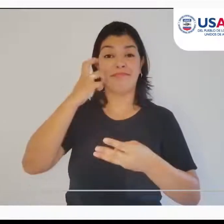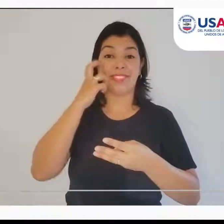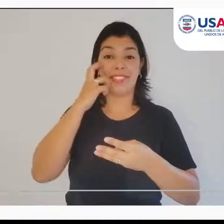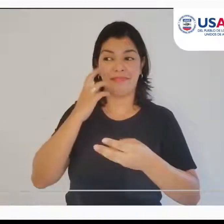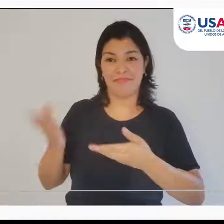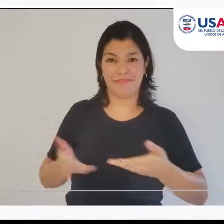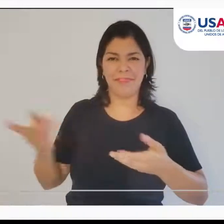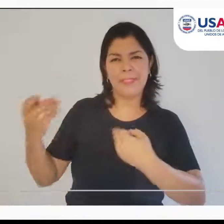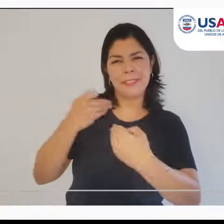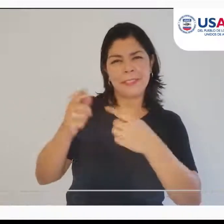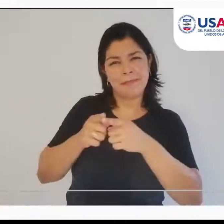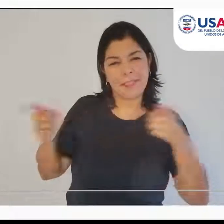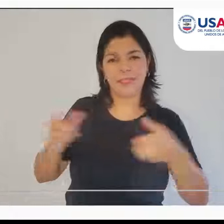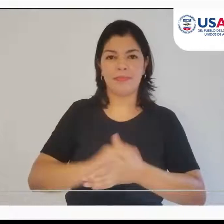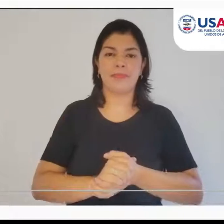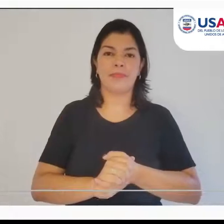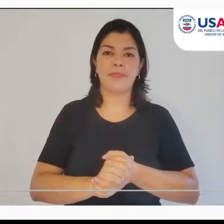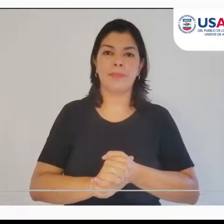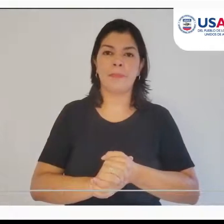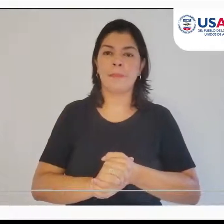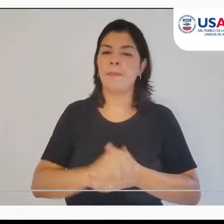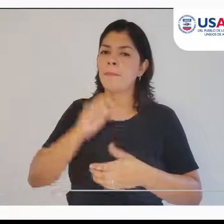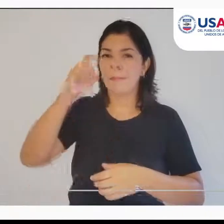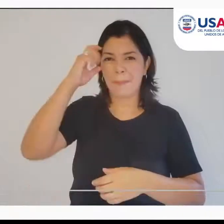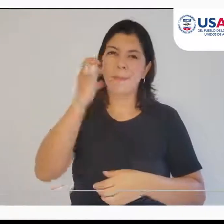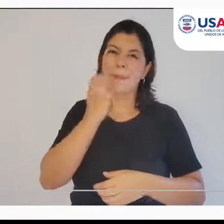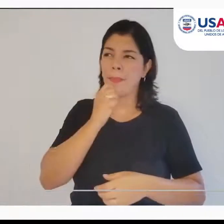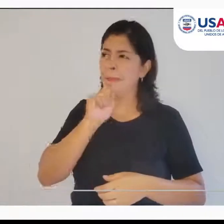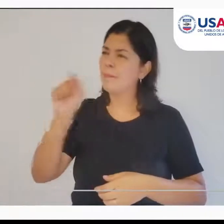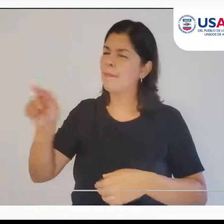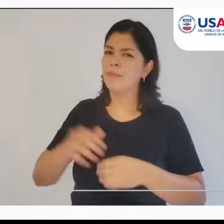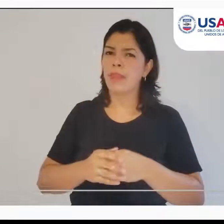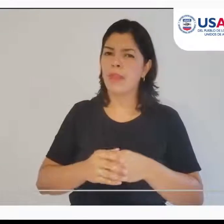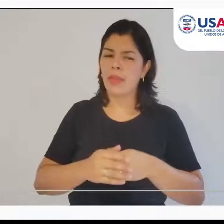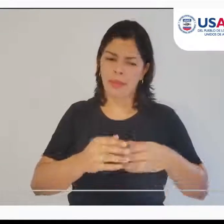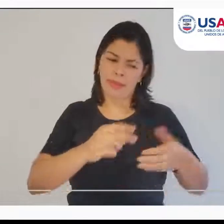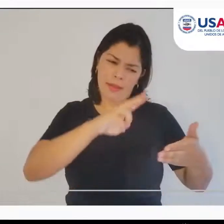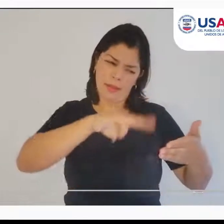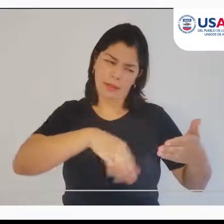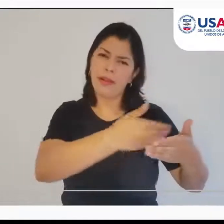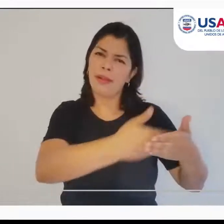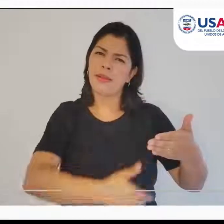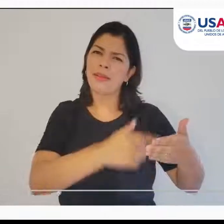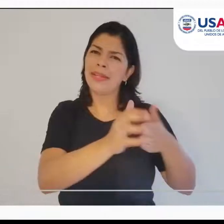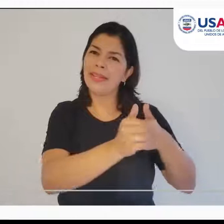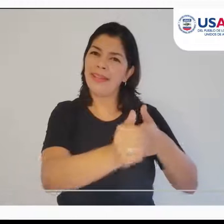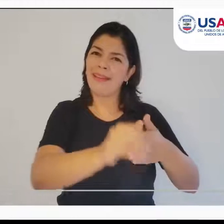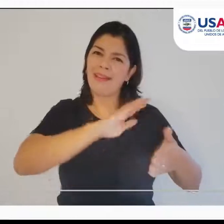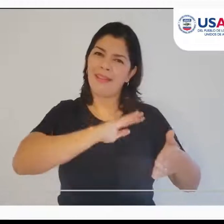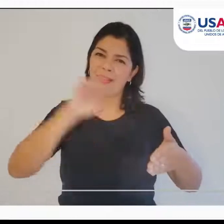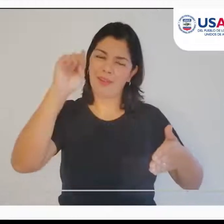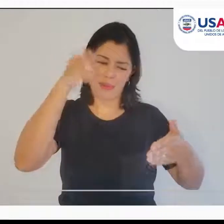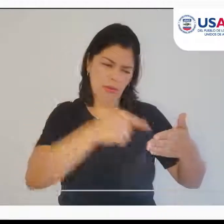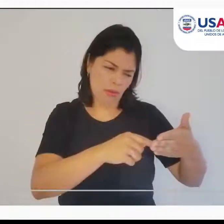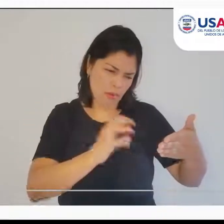de hoy. Bueno chicos, leyendo la guía para gobernadores y alcaldes, encontré el derecho a la capacidad jurídica de